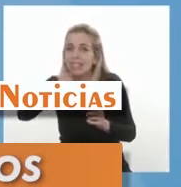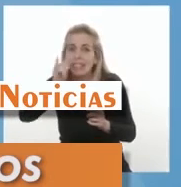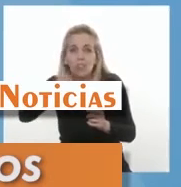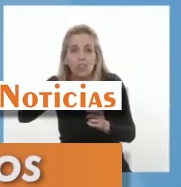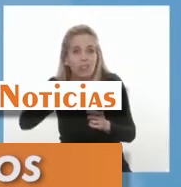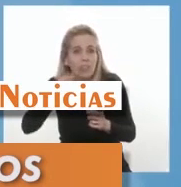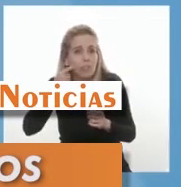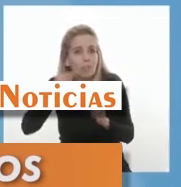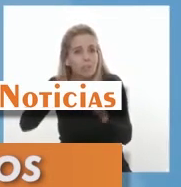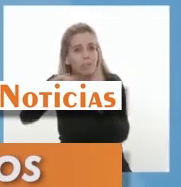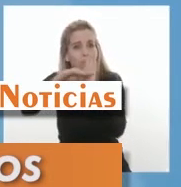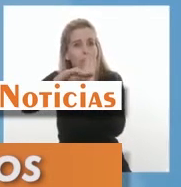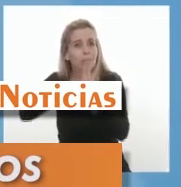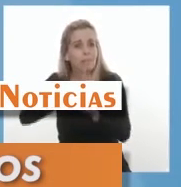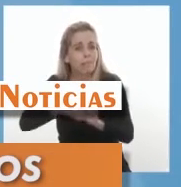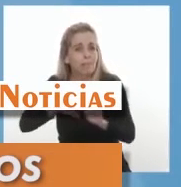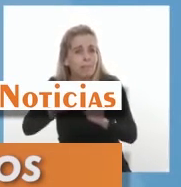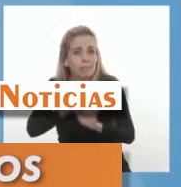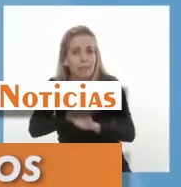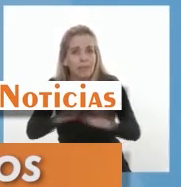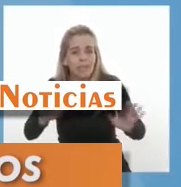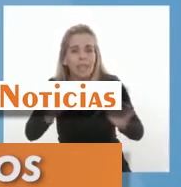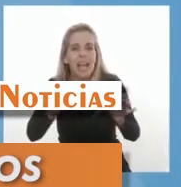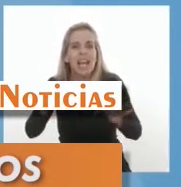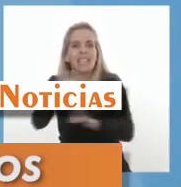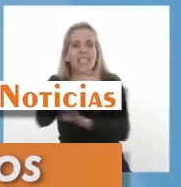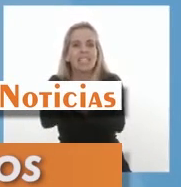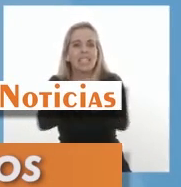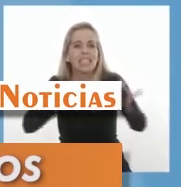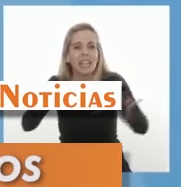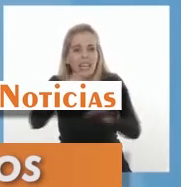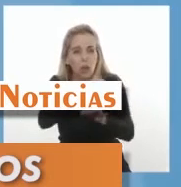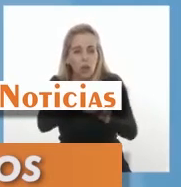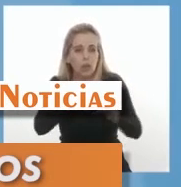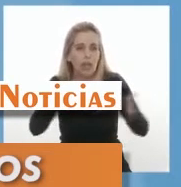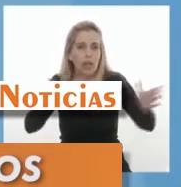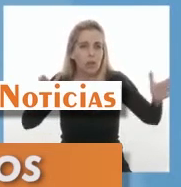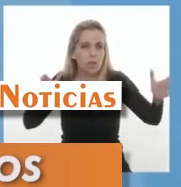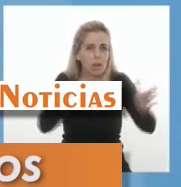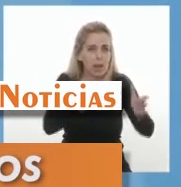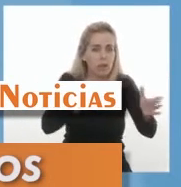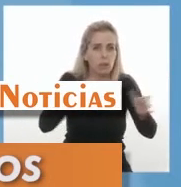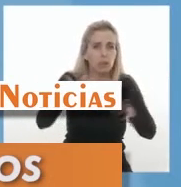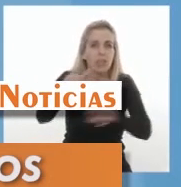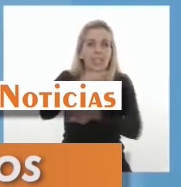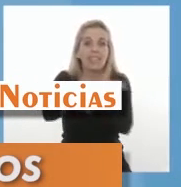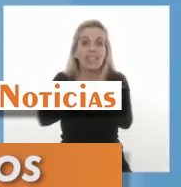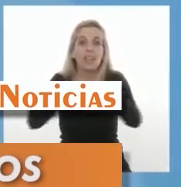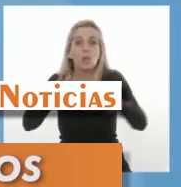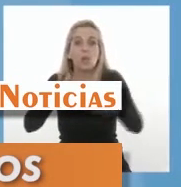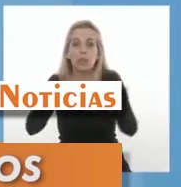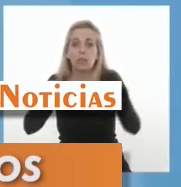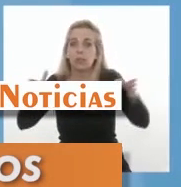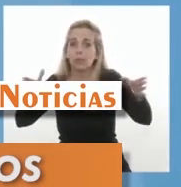restricciones y de las medidas que se tomen, acá lo más importante es el comportamiento individual, porque el éxito de estas restricciones tiene que ver con eso. Yo no